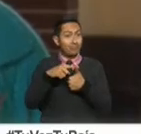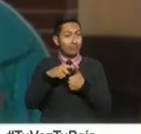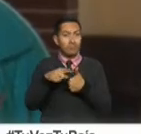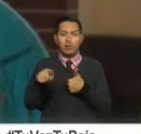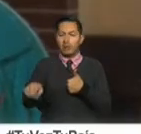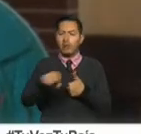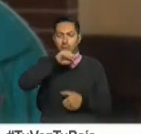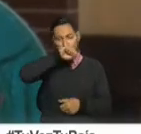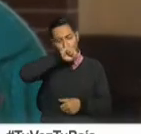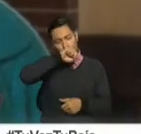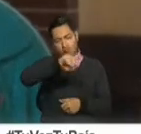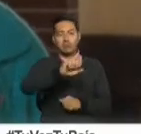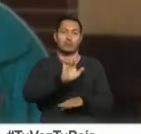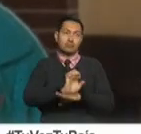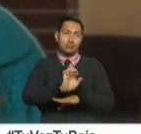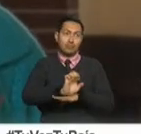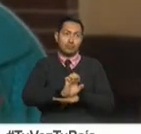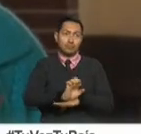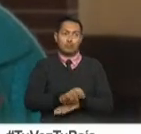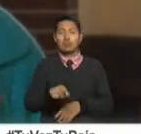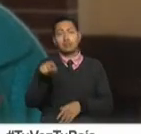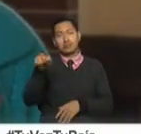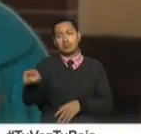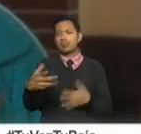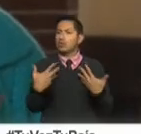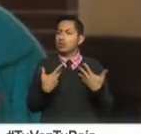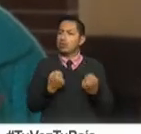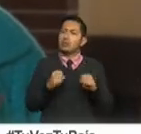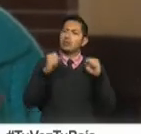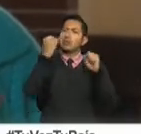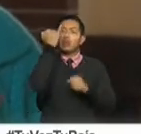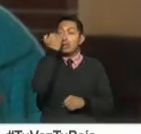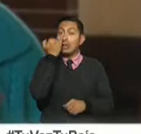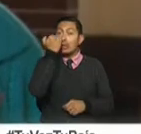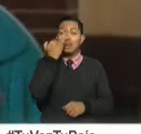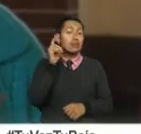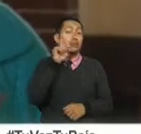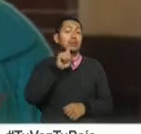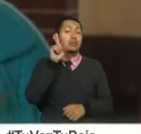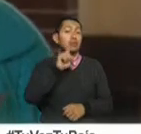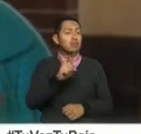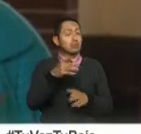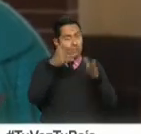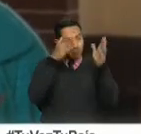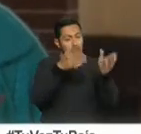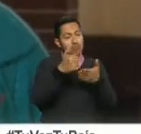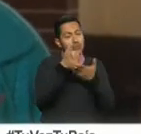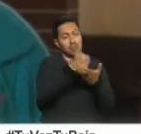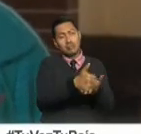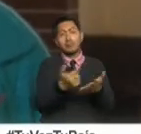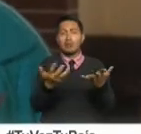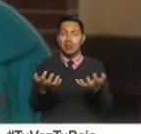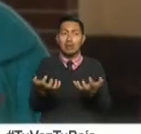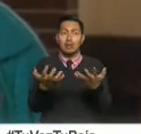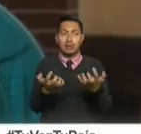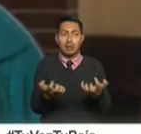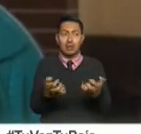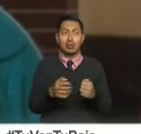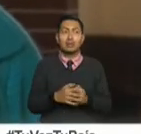patriota, ¿no? Se desesperaba por los indios, por los negros, ¿no? Entonces,